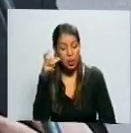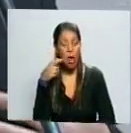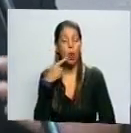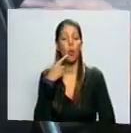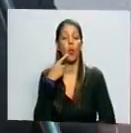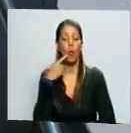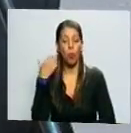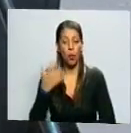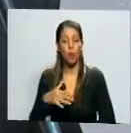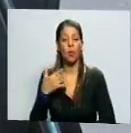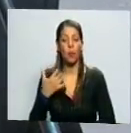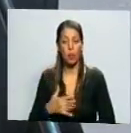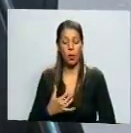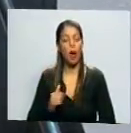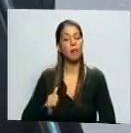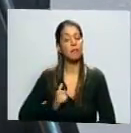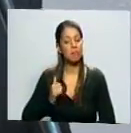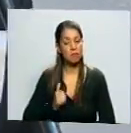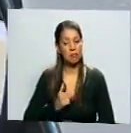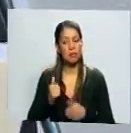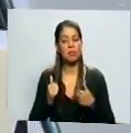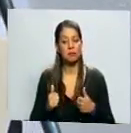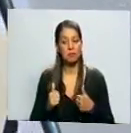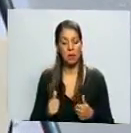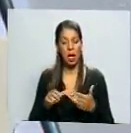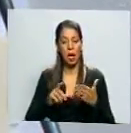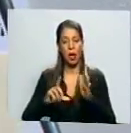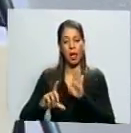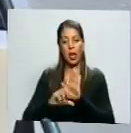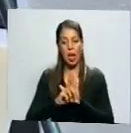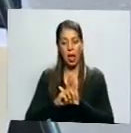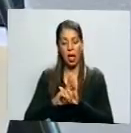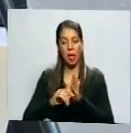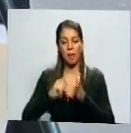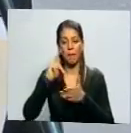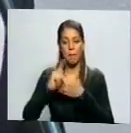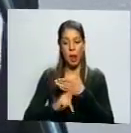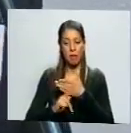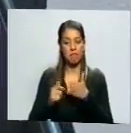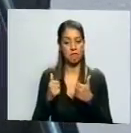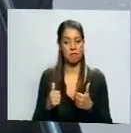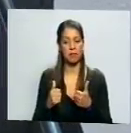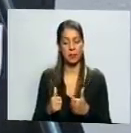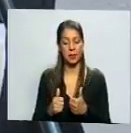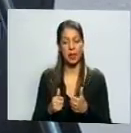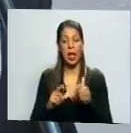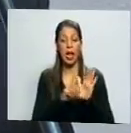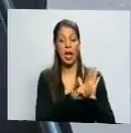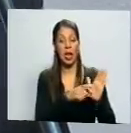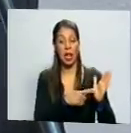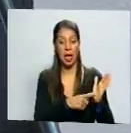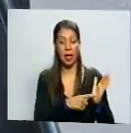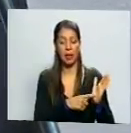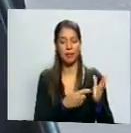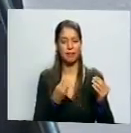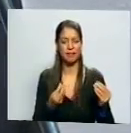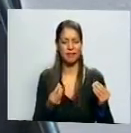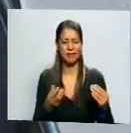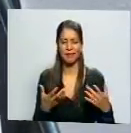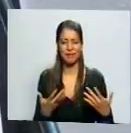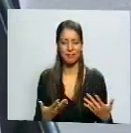con mucho provecho esta ley constituyente, esta ley que viene a